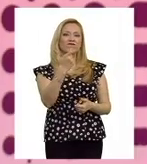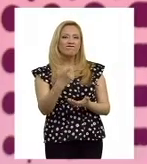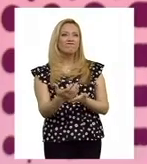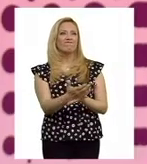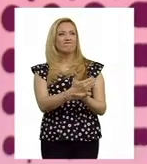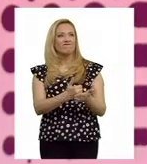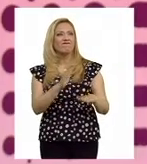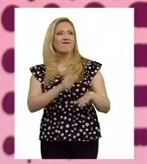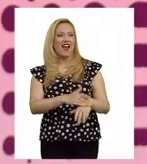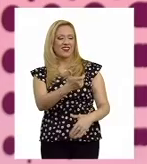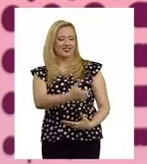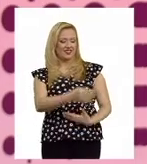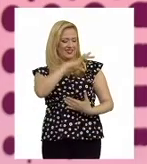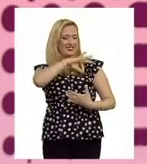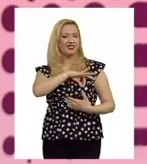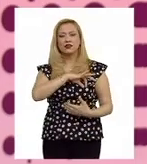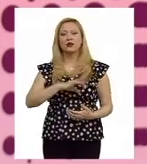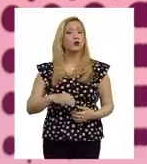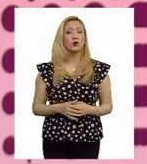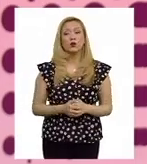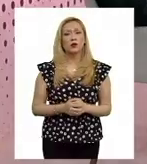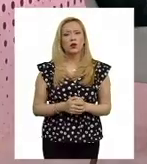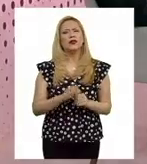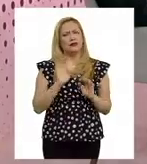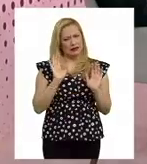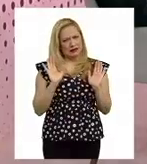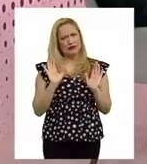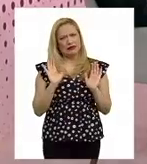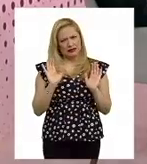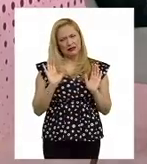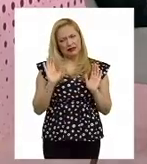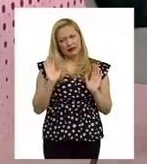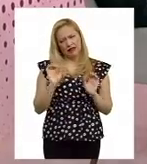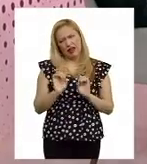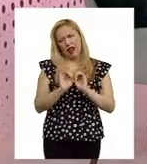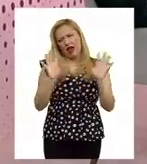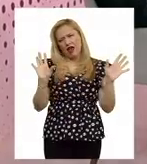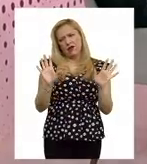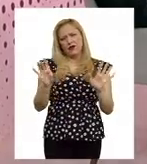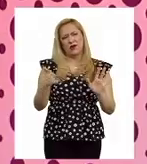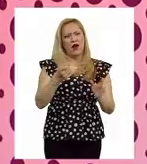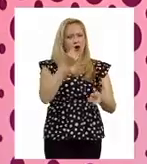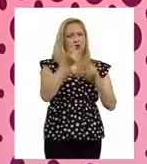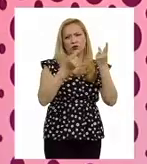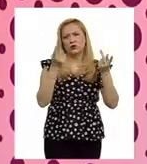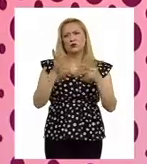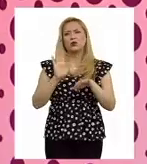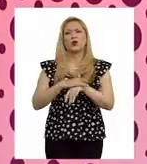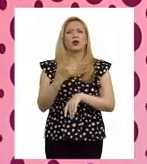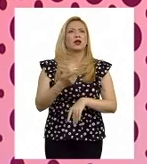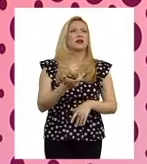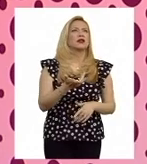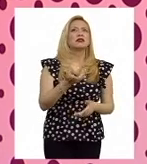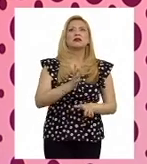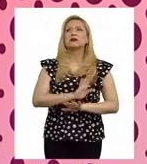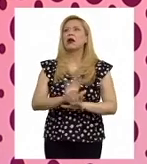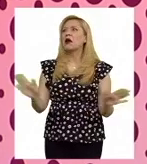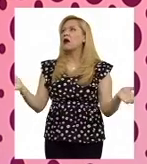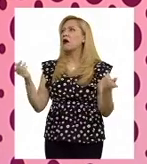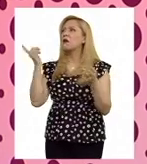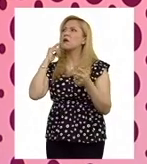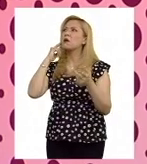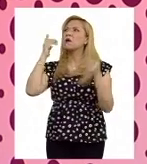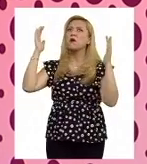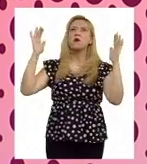una migración económica, digamos, que también es consecuencia de cambios climáticos y de degradación